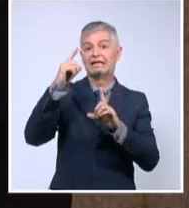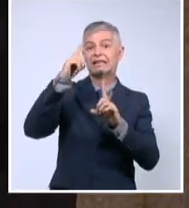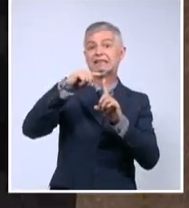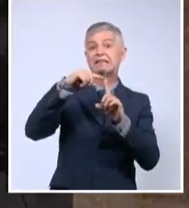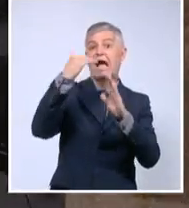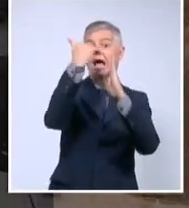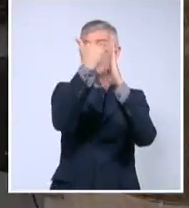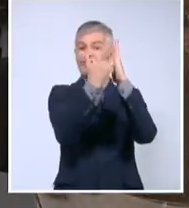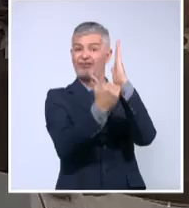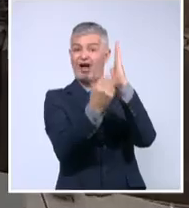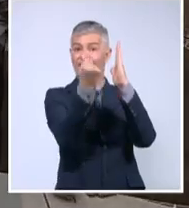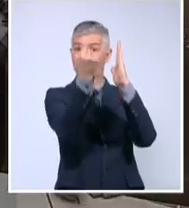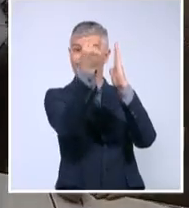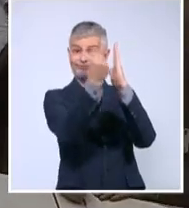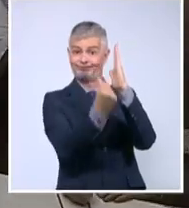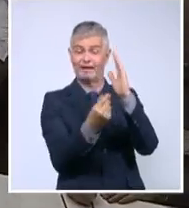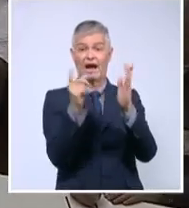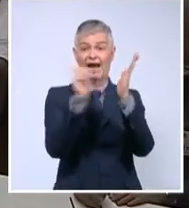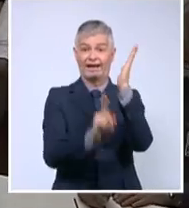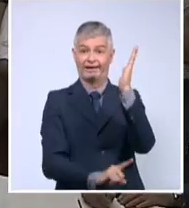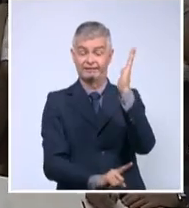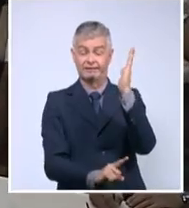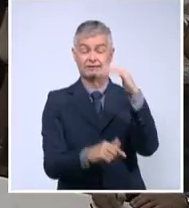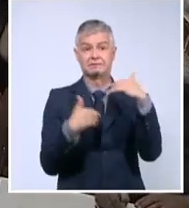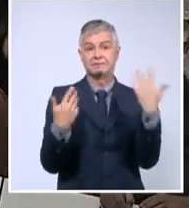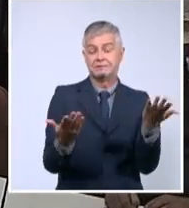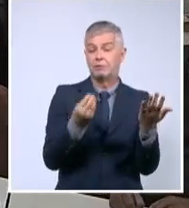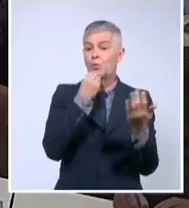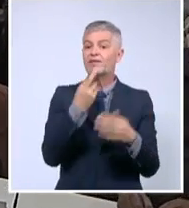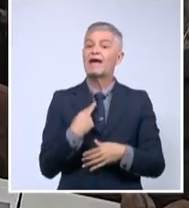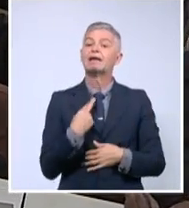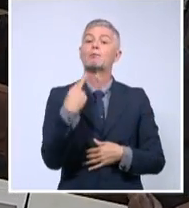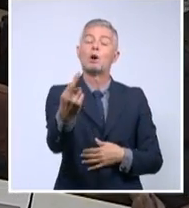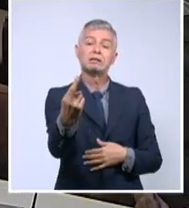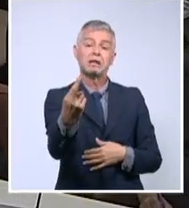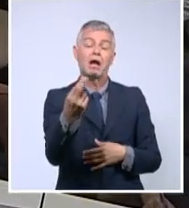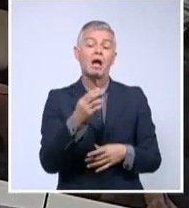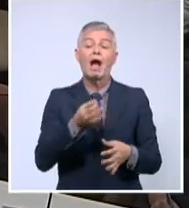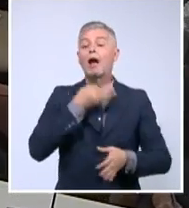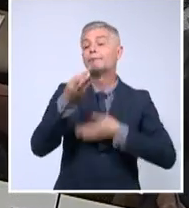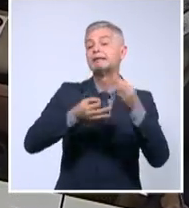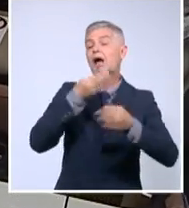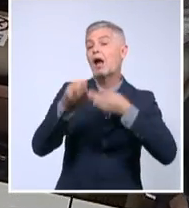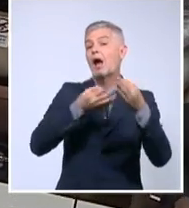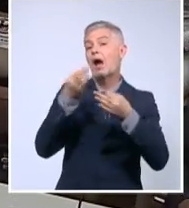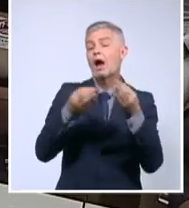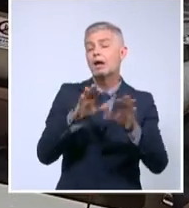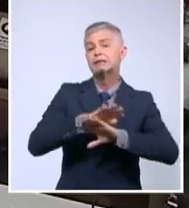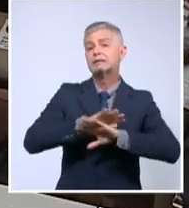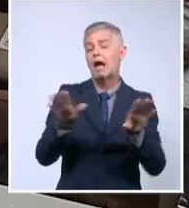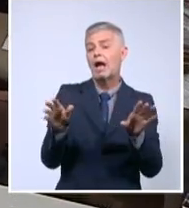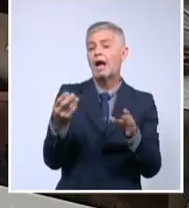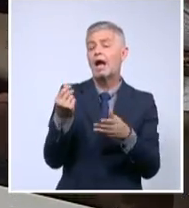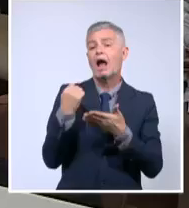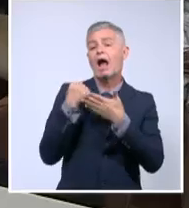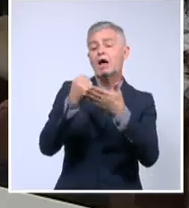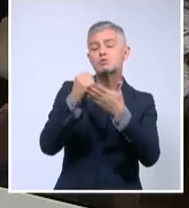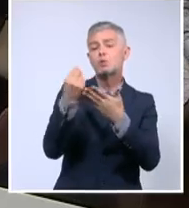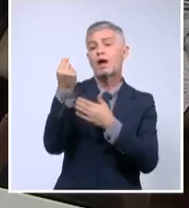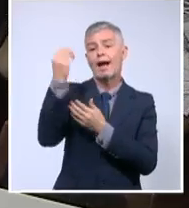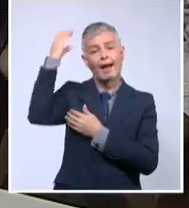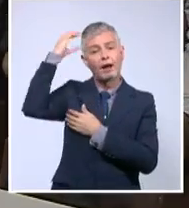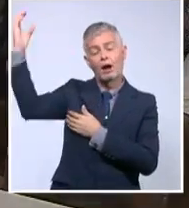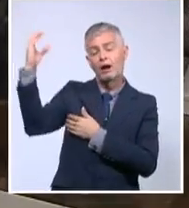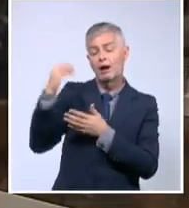eléctricas. Podríamos dar una única respuesta limitándonos a explicar el mantenimiento de grandes subsidios a los sectores que menos